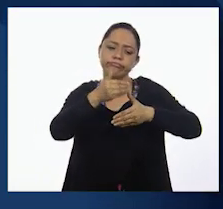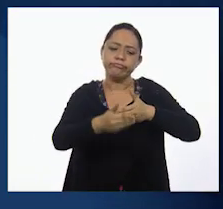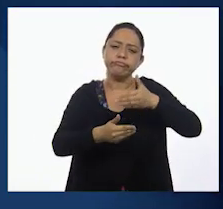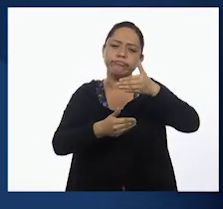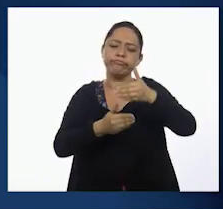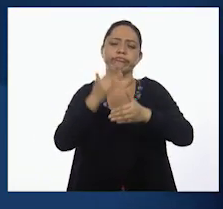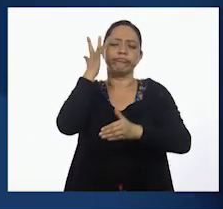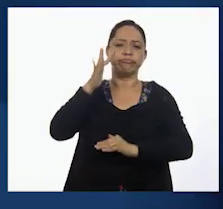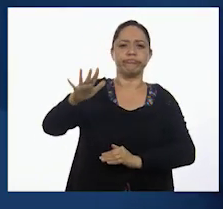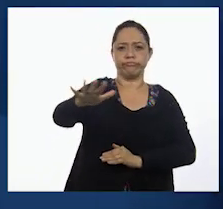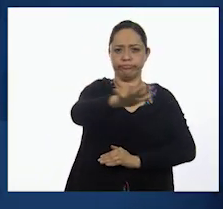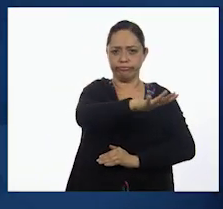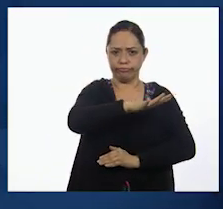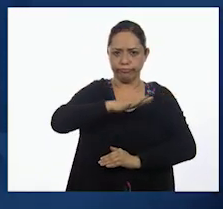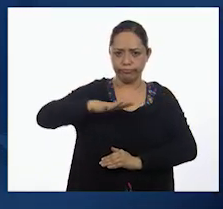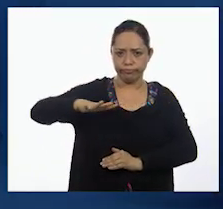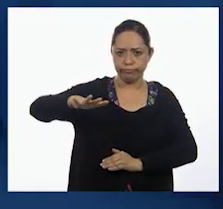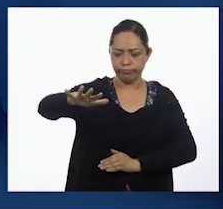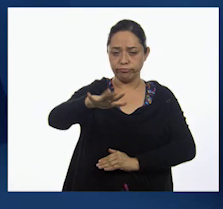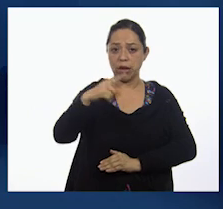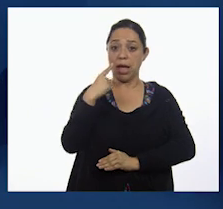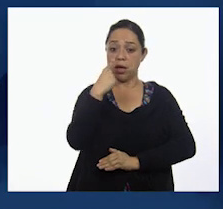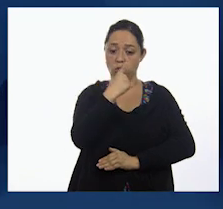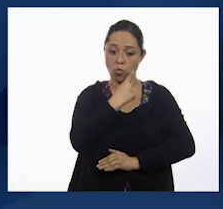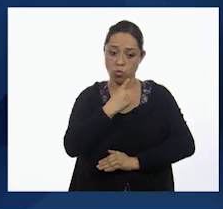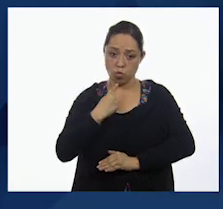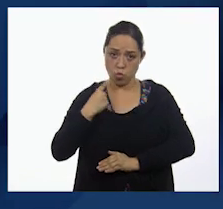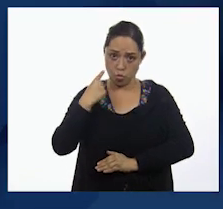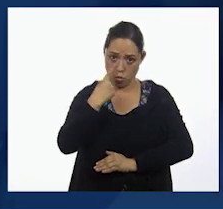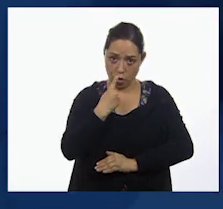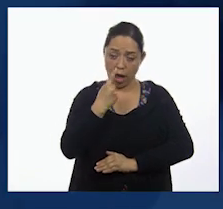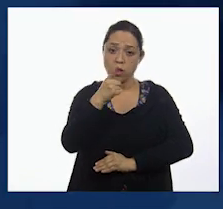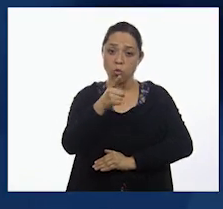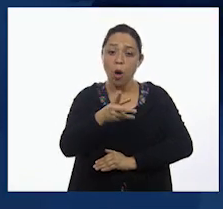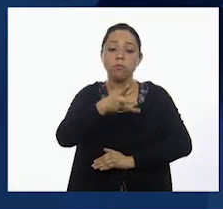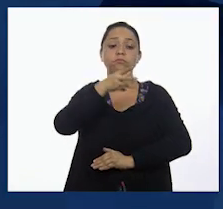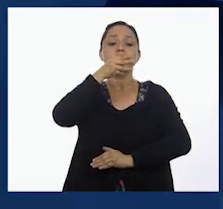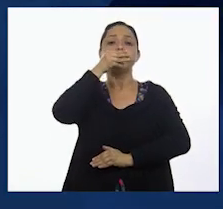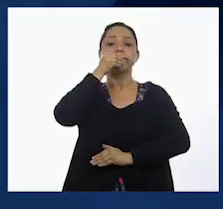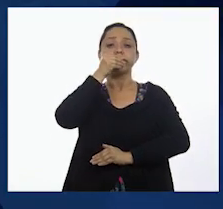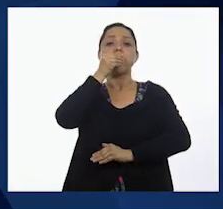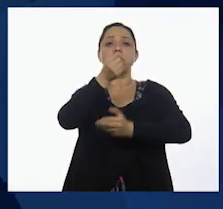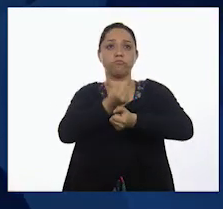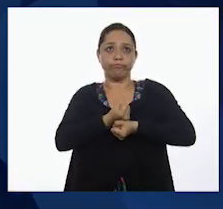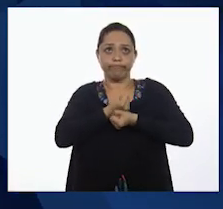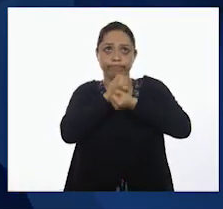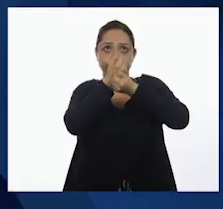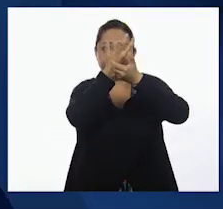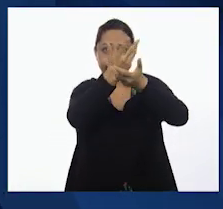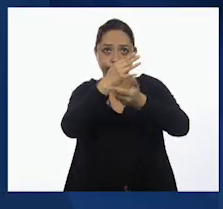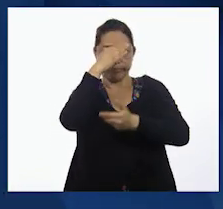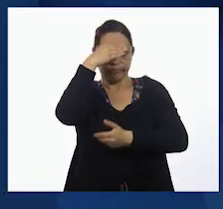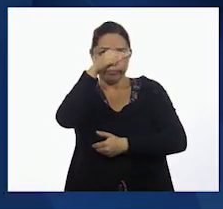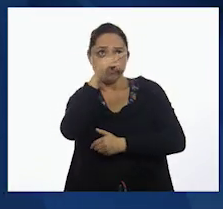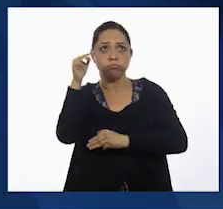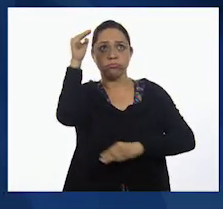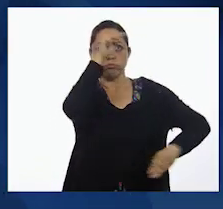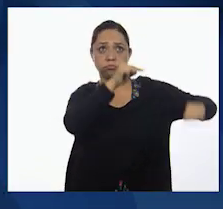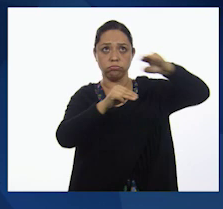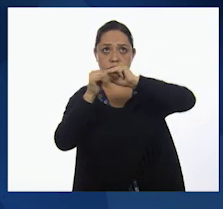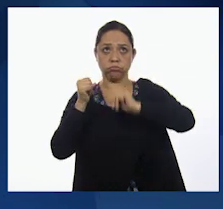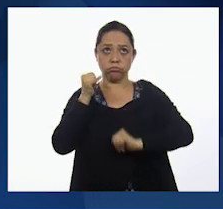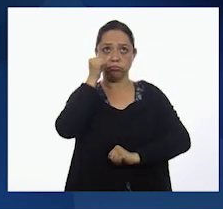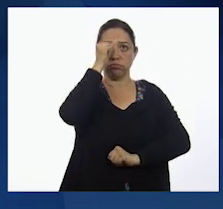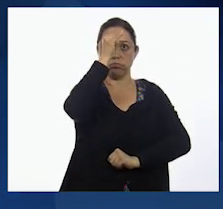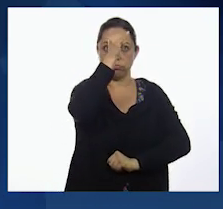sagrada. Para aplacar tu boca, estas ofrendas, Señor de casa oculta en la montaña. Que